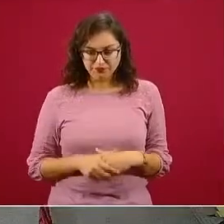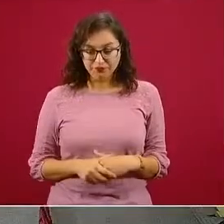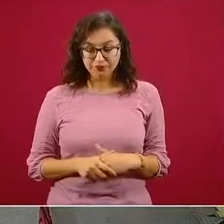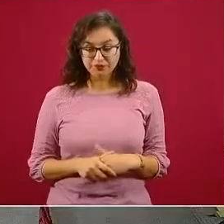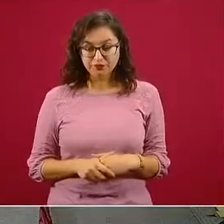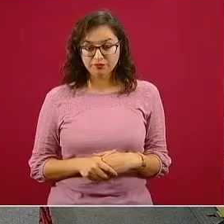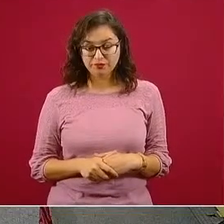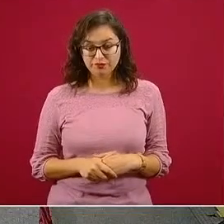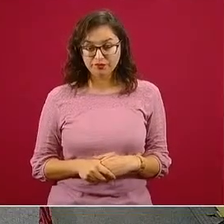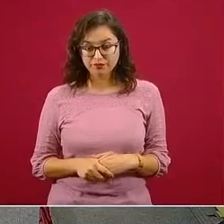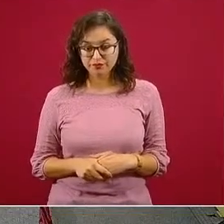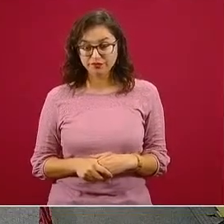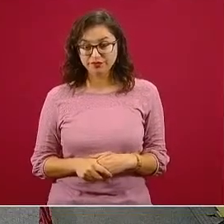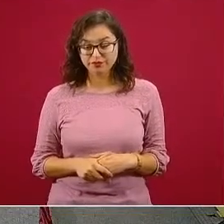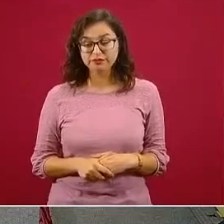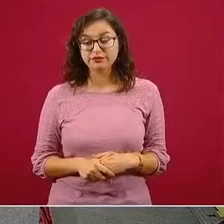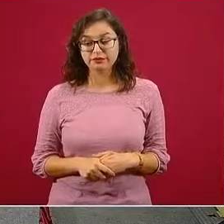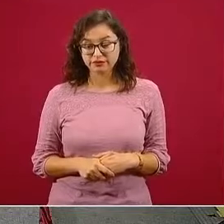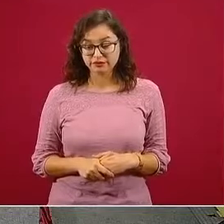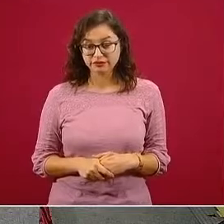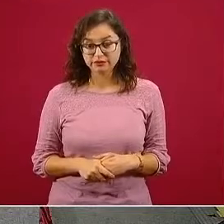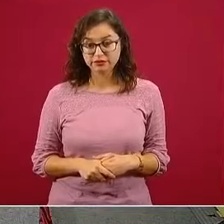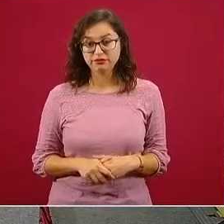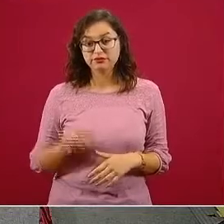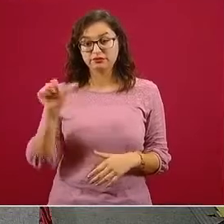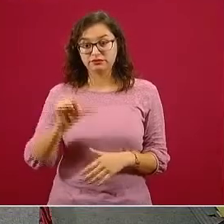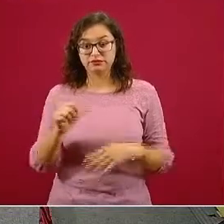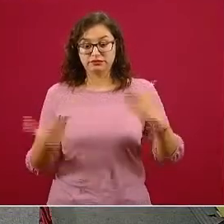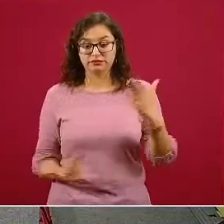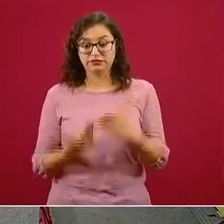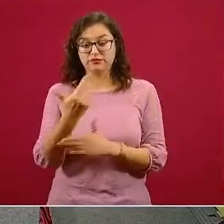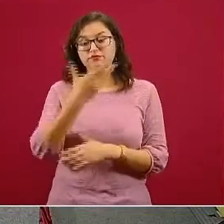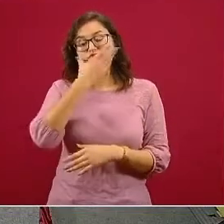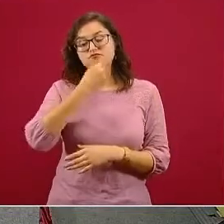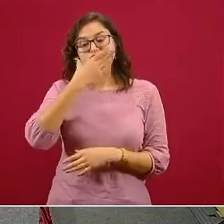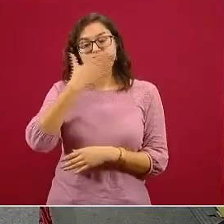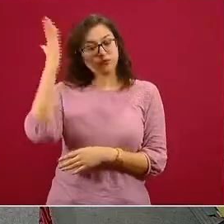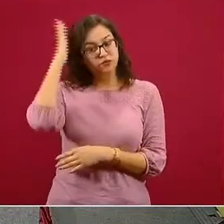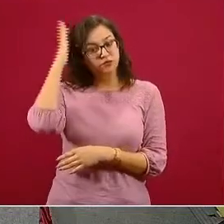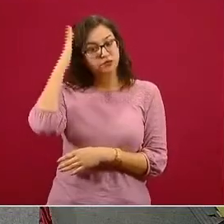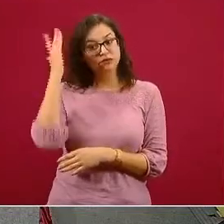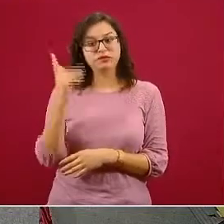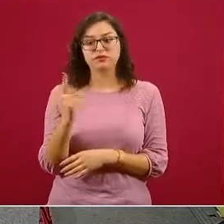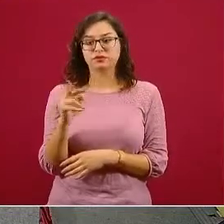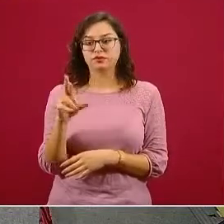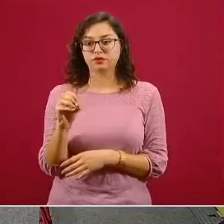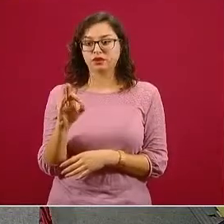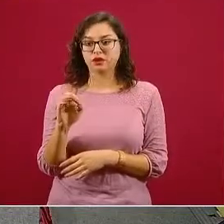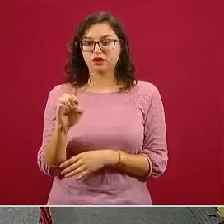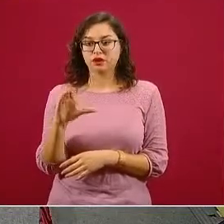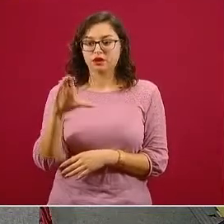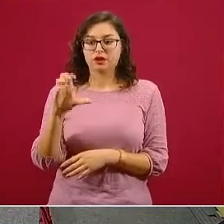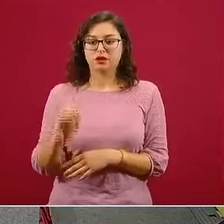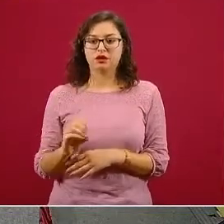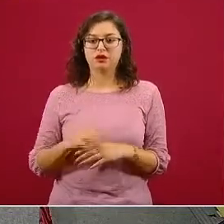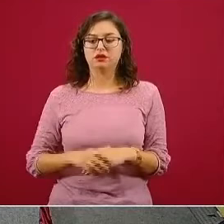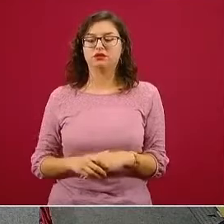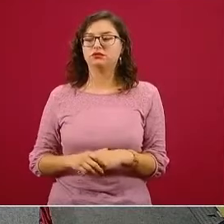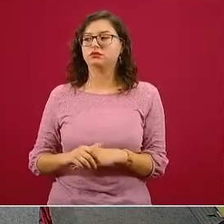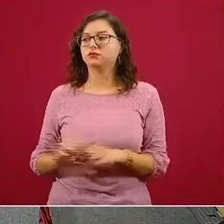Gracias. Por la mañana el titular de Profeco mencionaba que sobre los tanques de